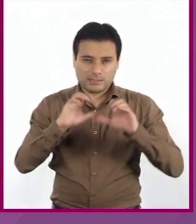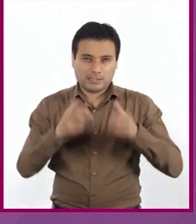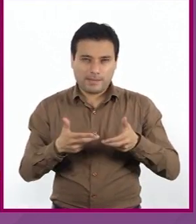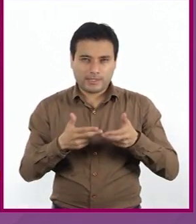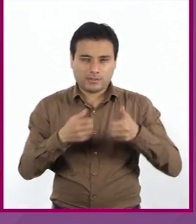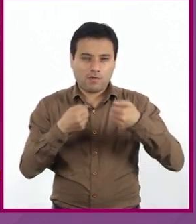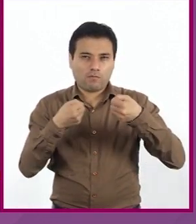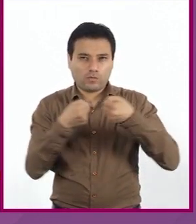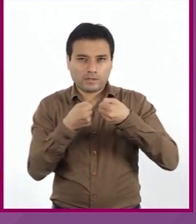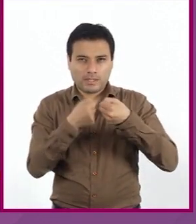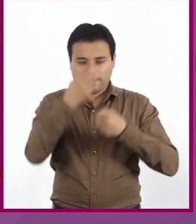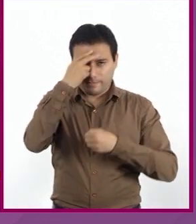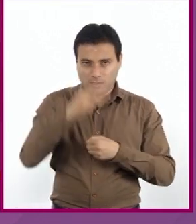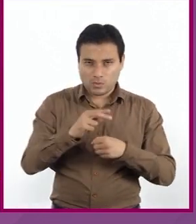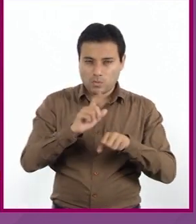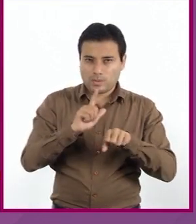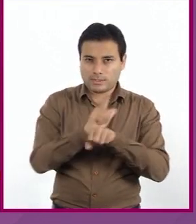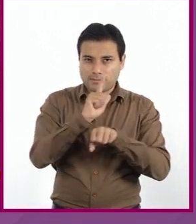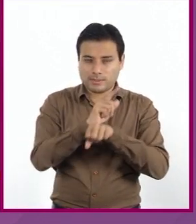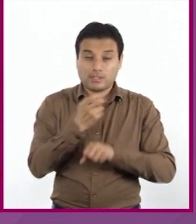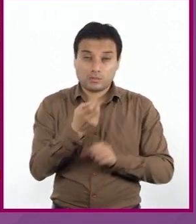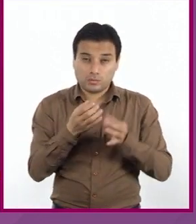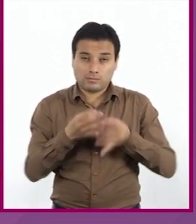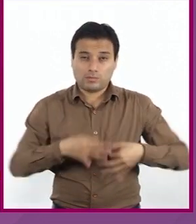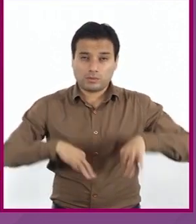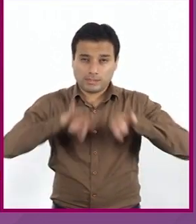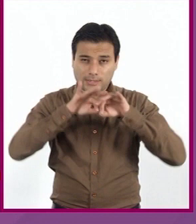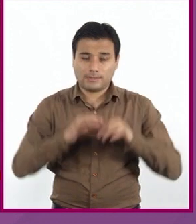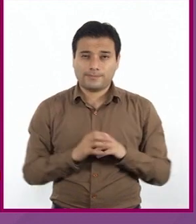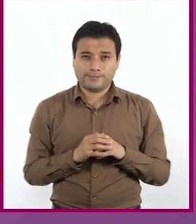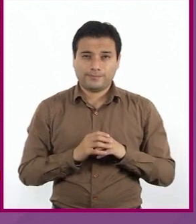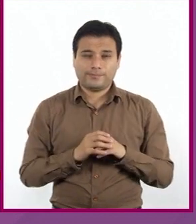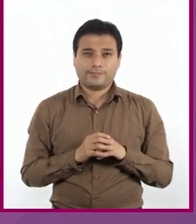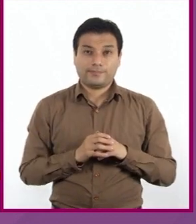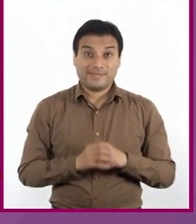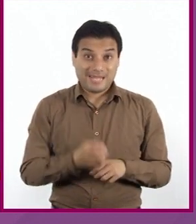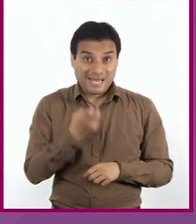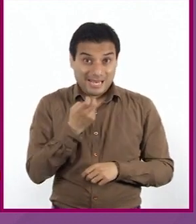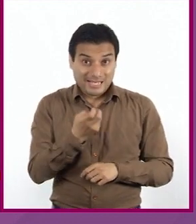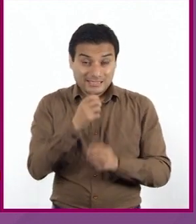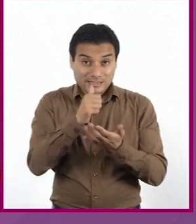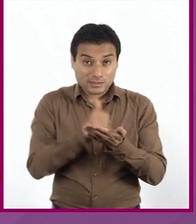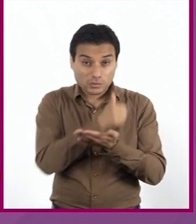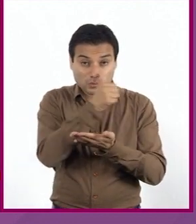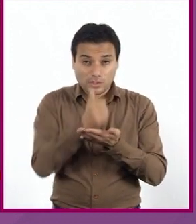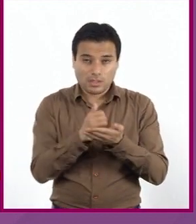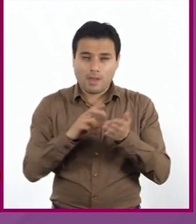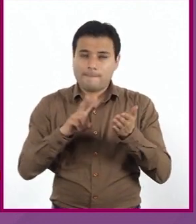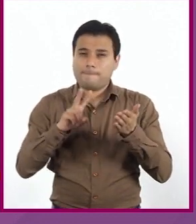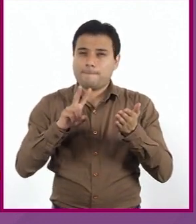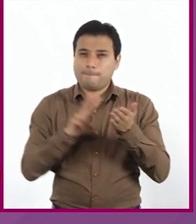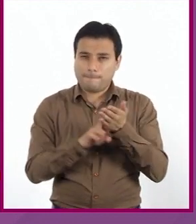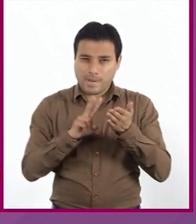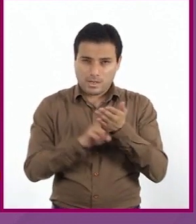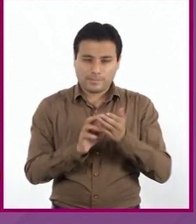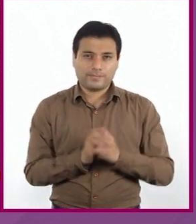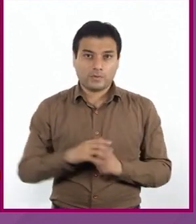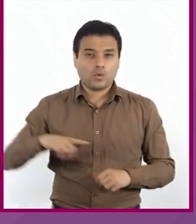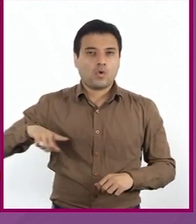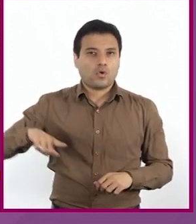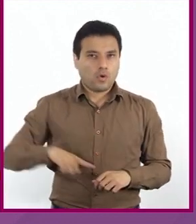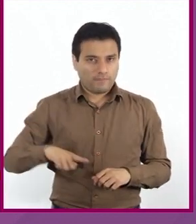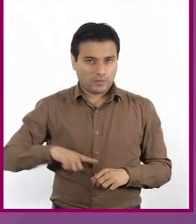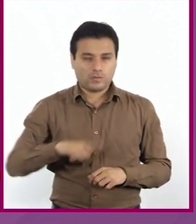de México y Guatemala, es también importante, porque Izapa fue una ciudad muy valorada por las élites